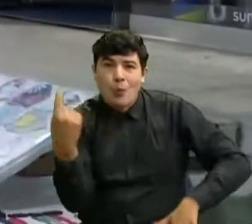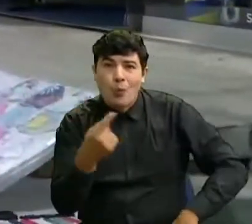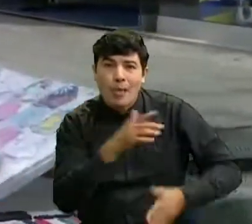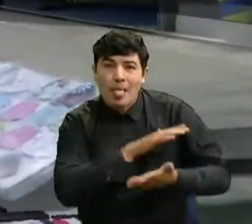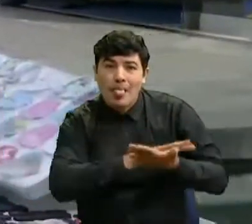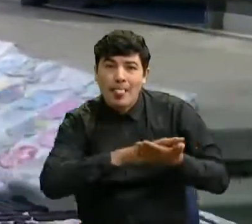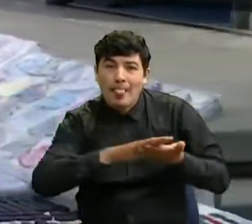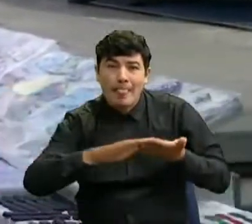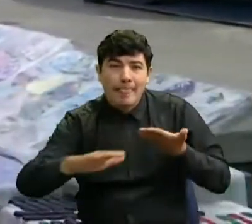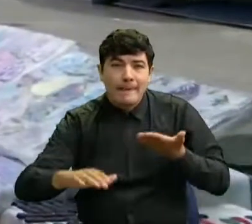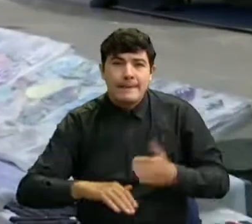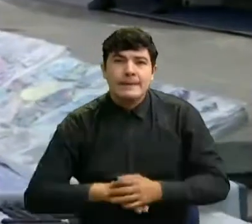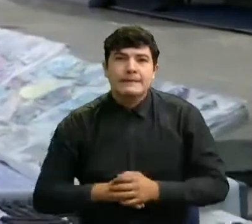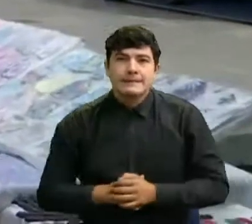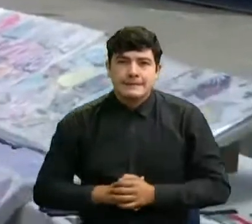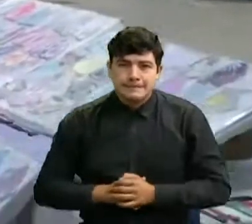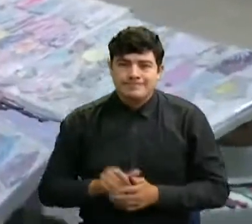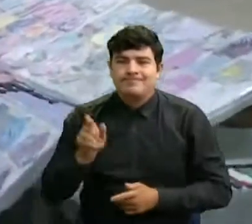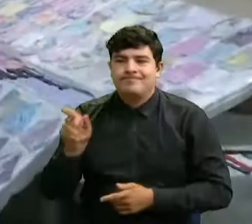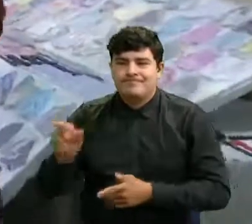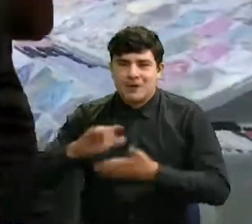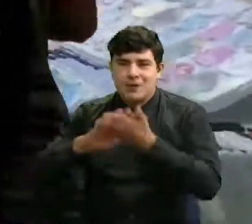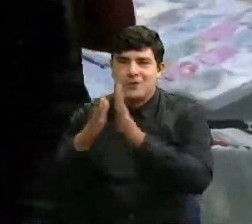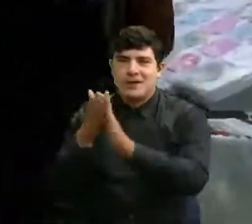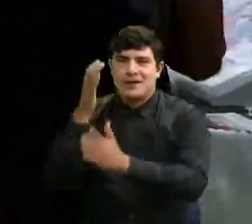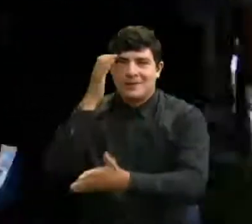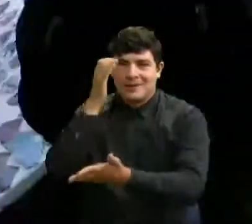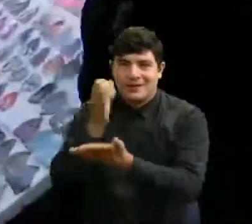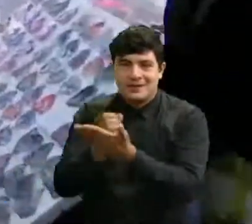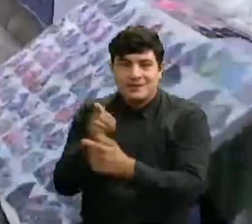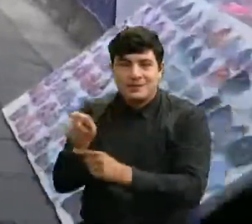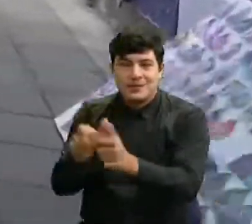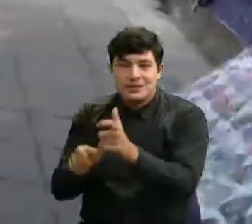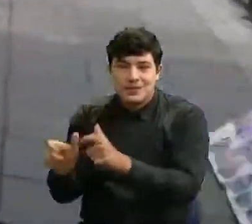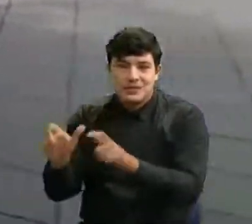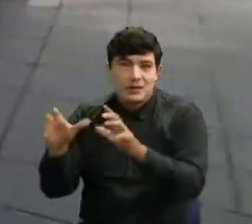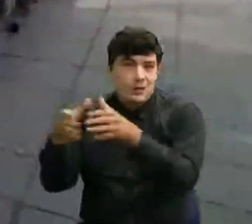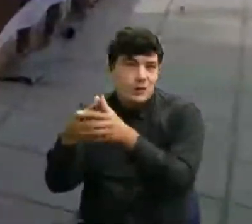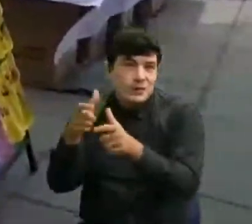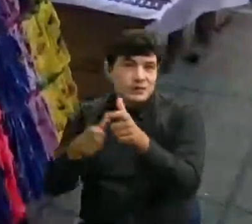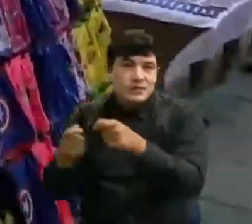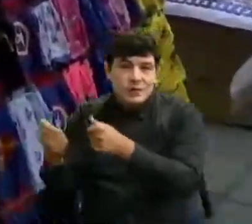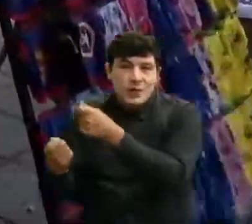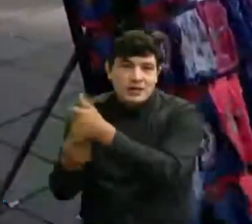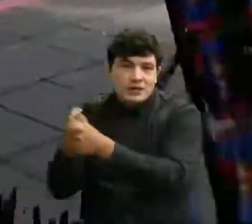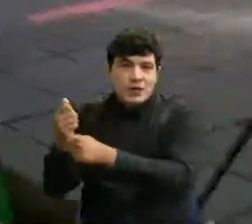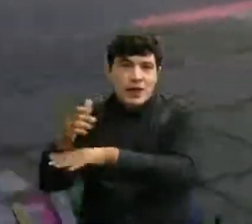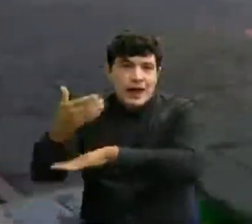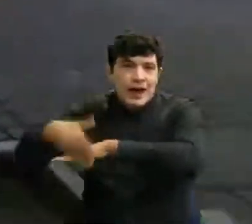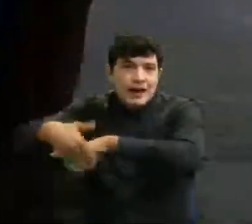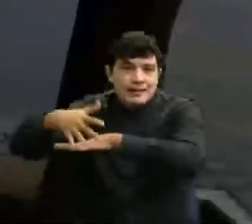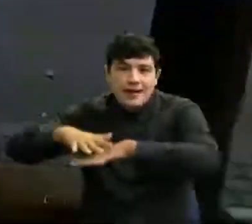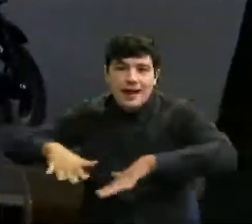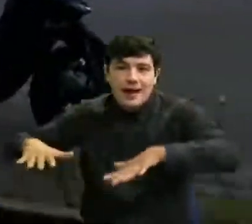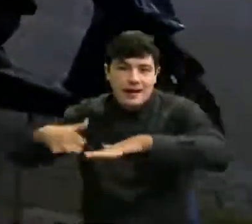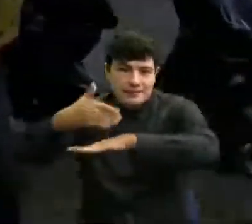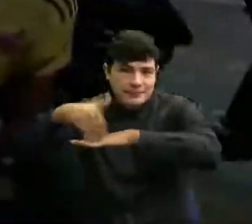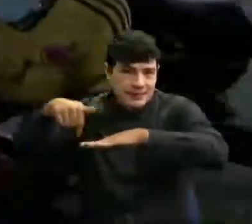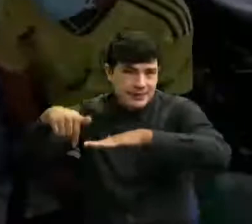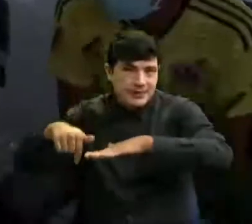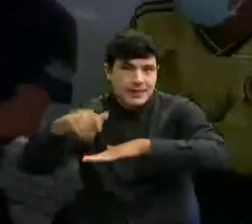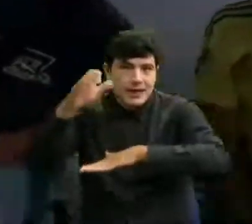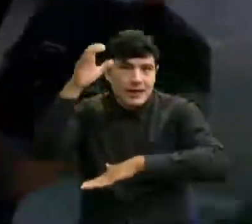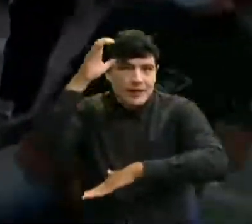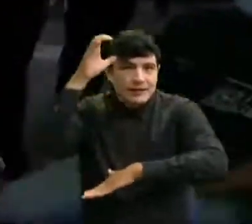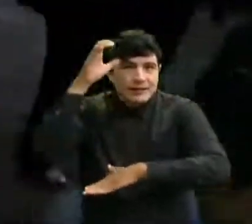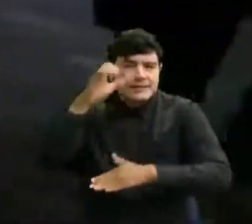esa es la opinión que tiene la comunidad, especialmente aquellos comerciales informales que se ubican en este sector de la capital santandereana. Pero de